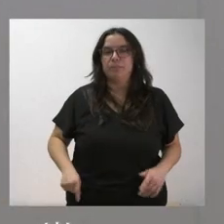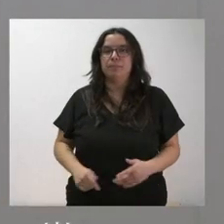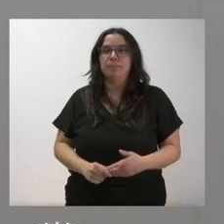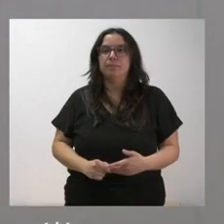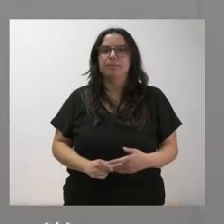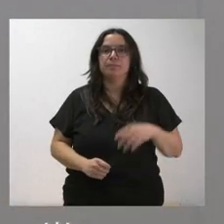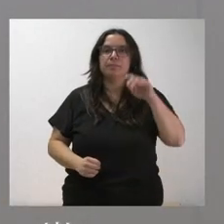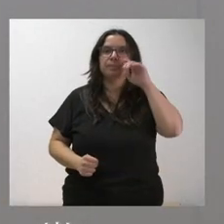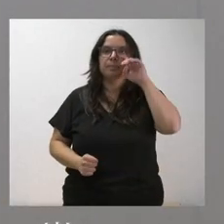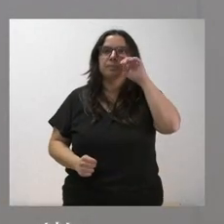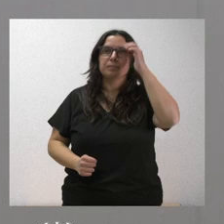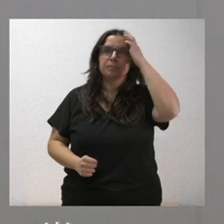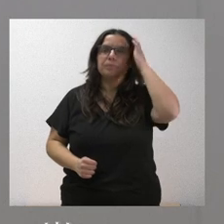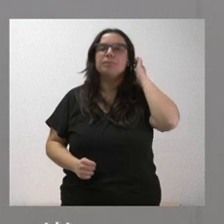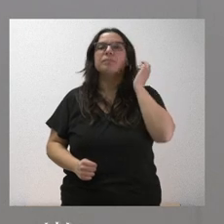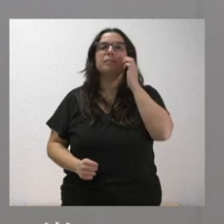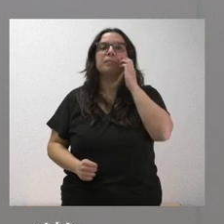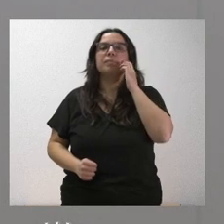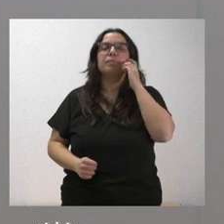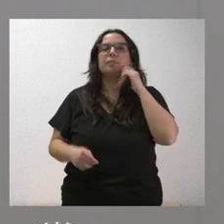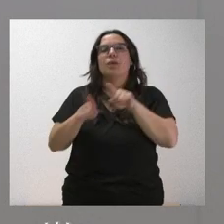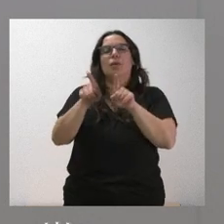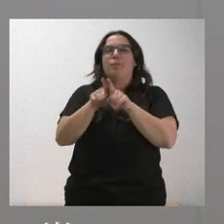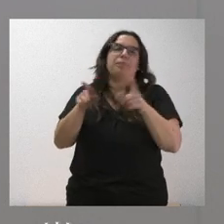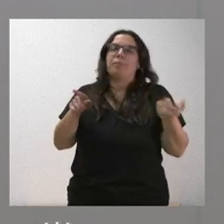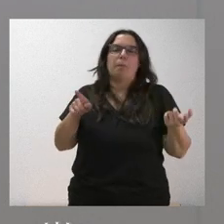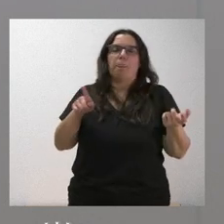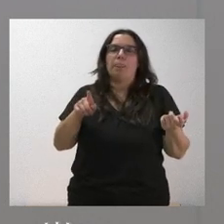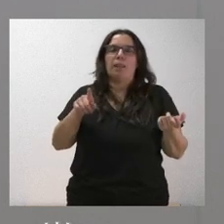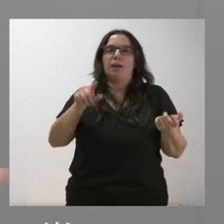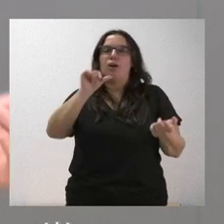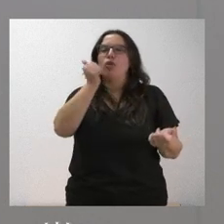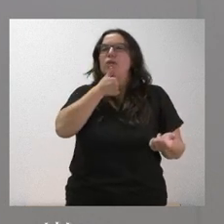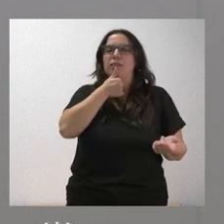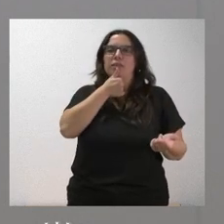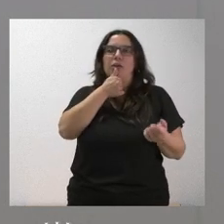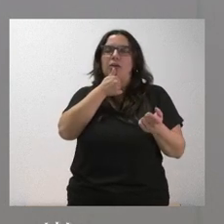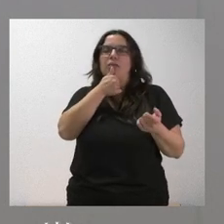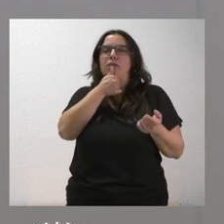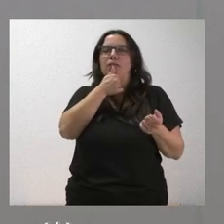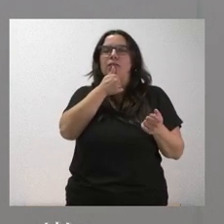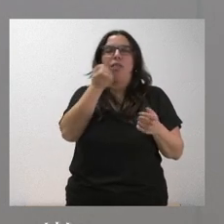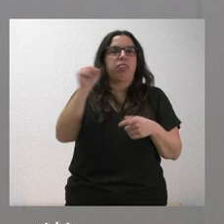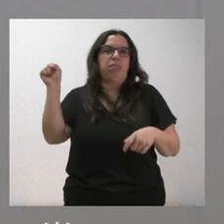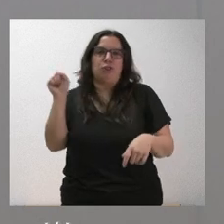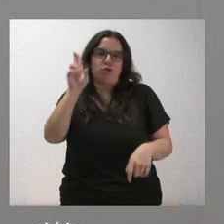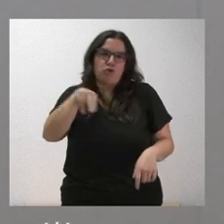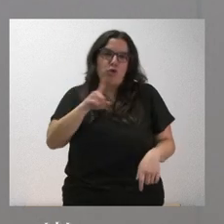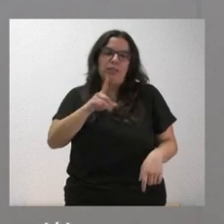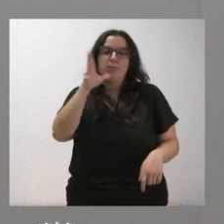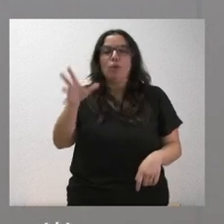pues no no no hay quiebra de las deliberaciones del consejo porque los aspectos que el